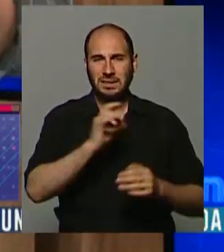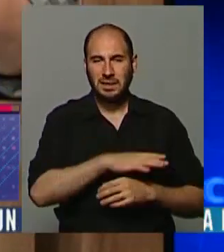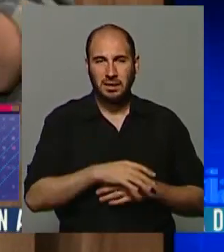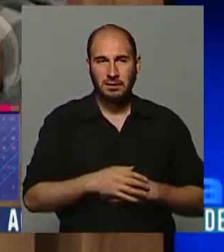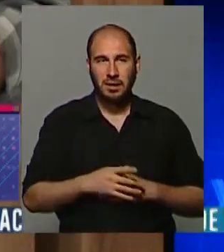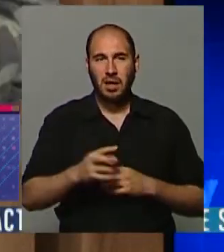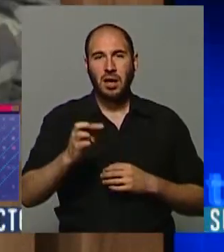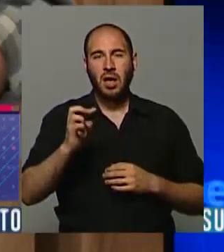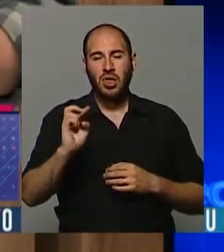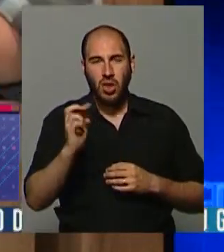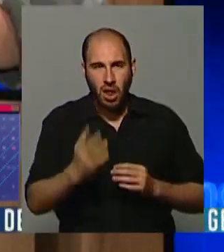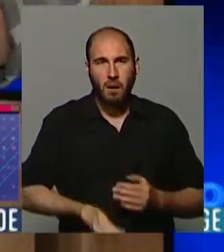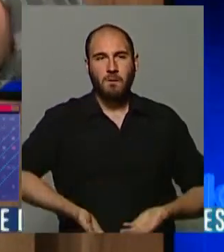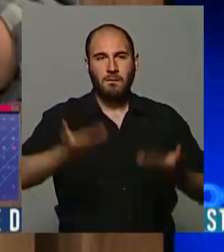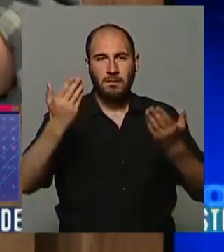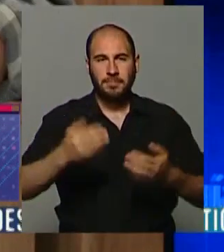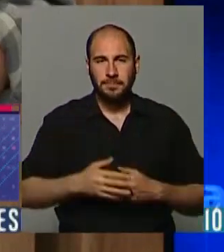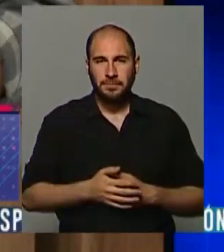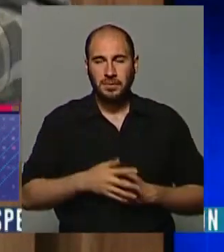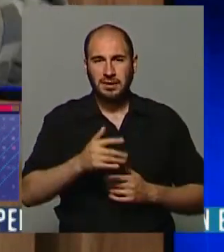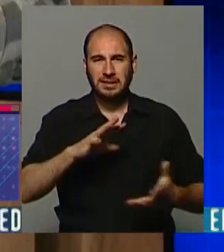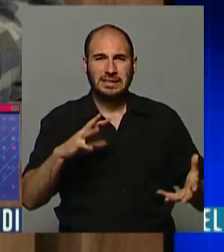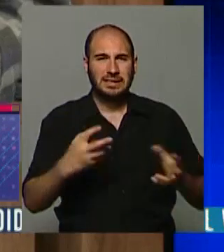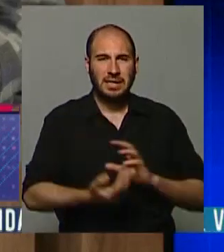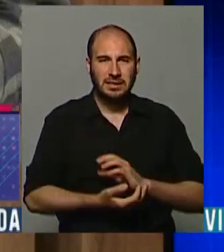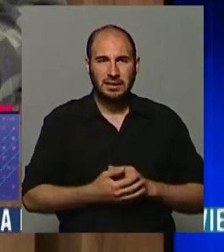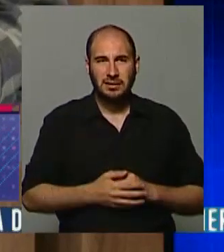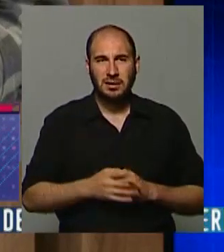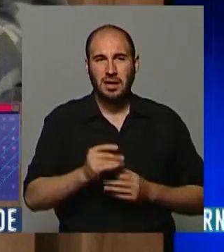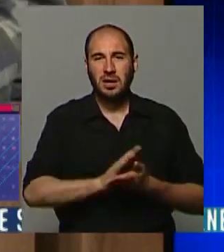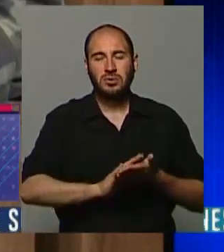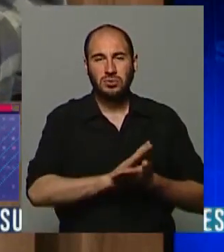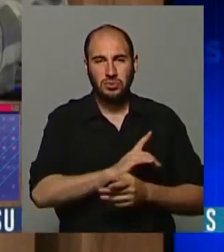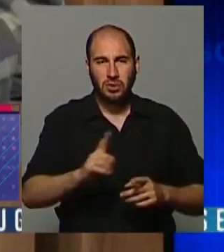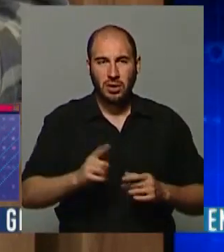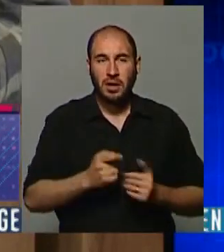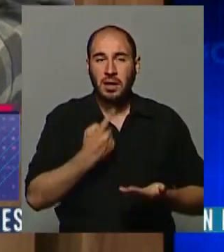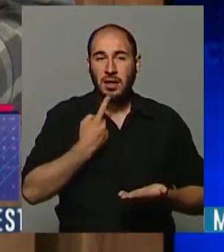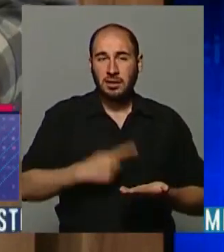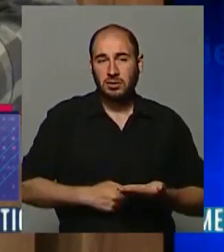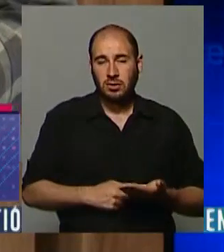Y la devaluación de la moneda, o sea, realmente la crisis no se va a solucionar con medidas